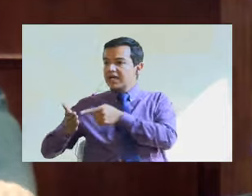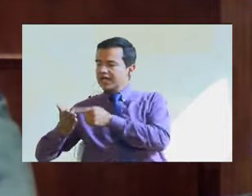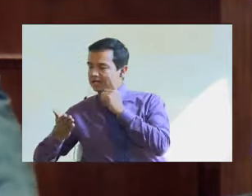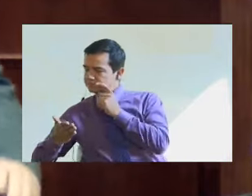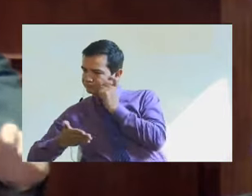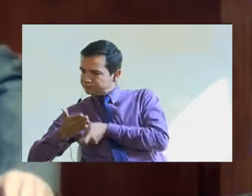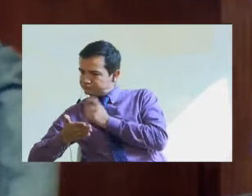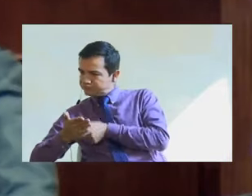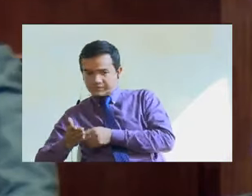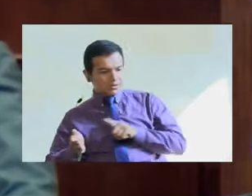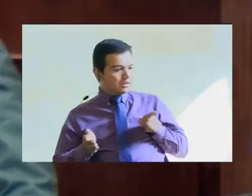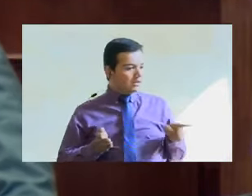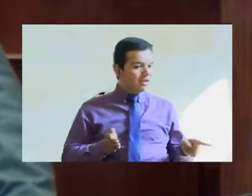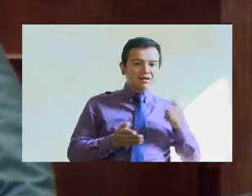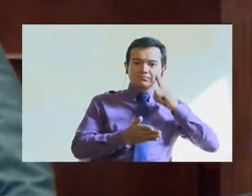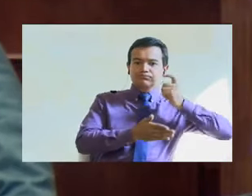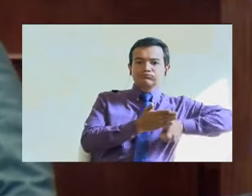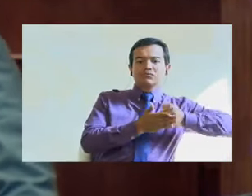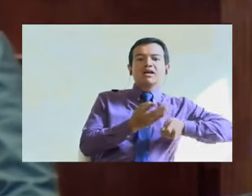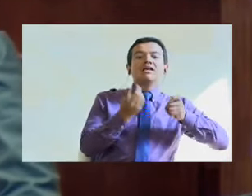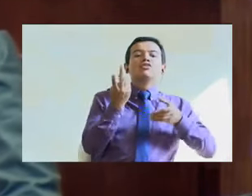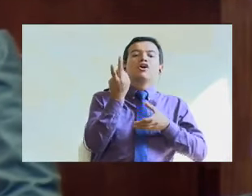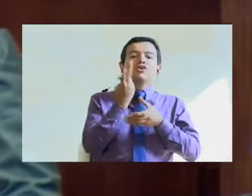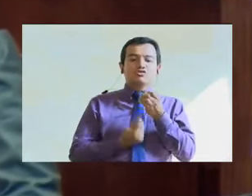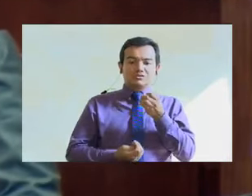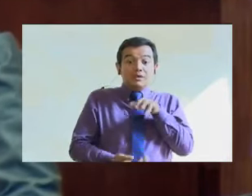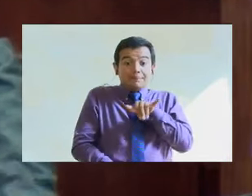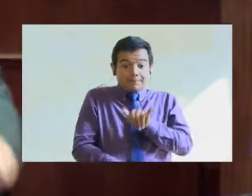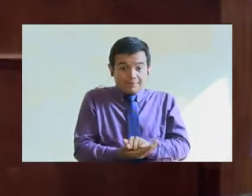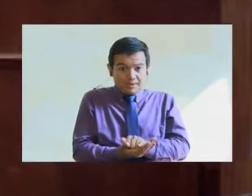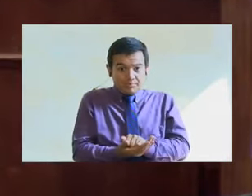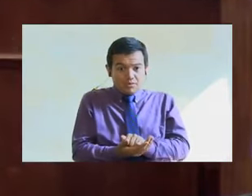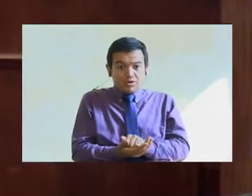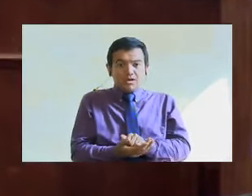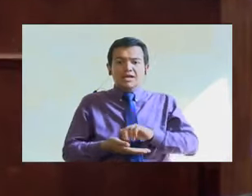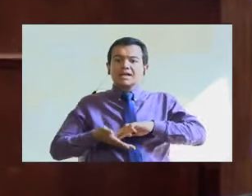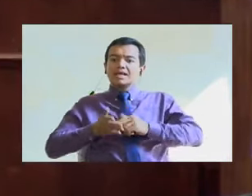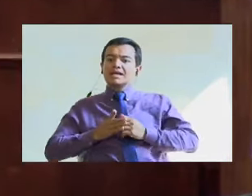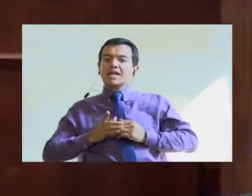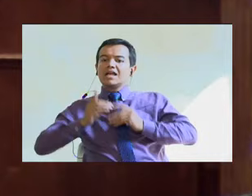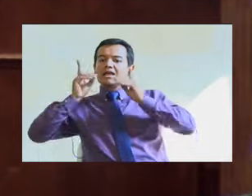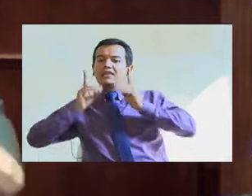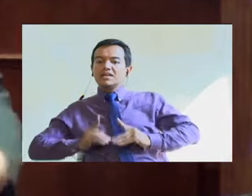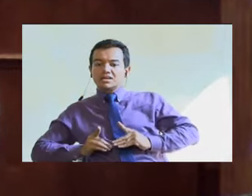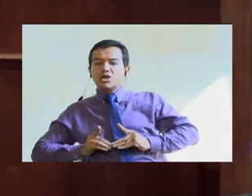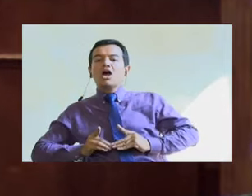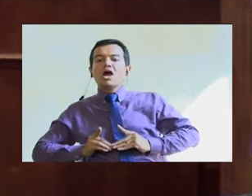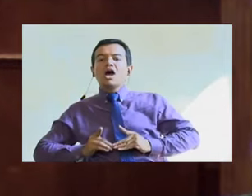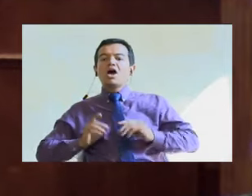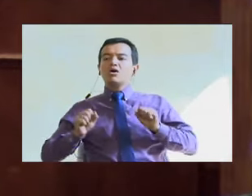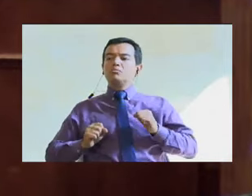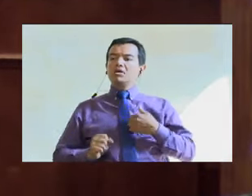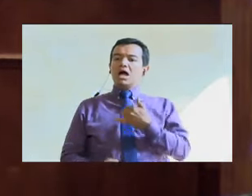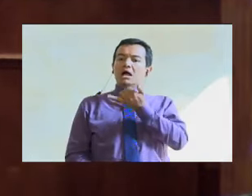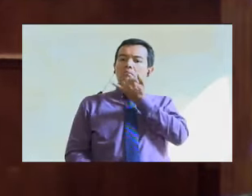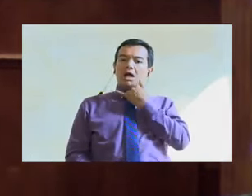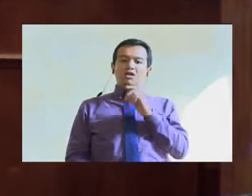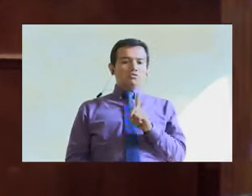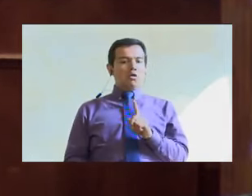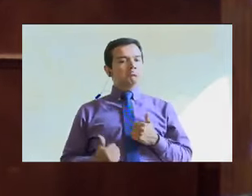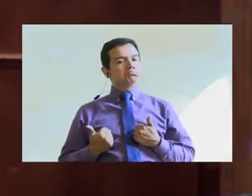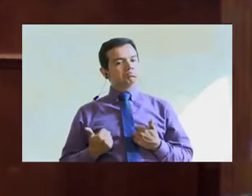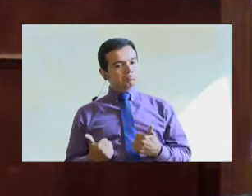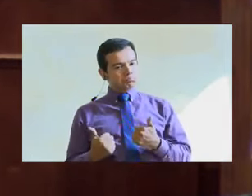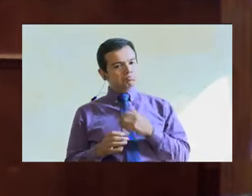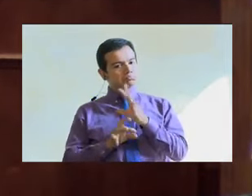constituye y contribuye de manera decisiva a que la decisión judicial sea correcta y que por lo